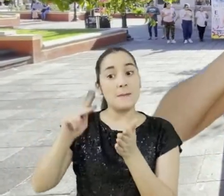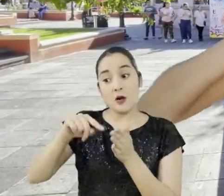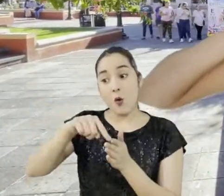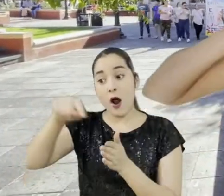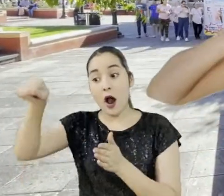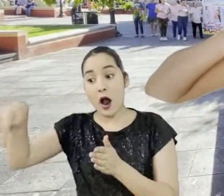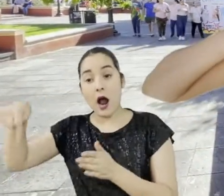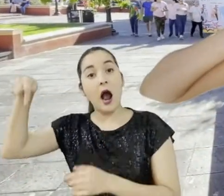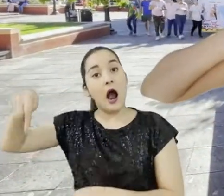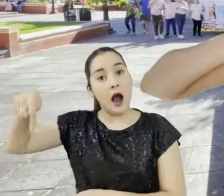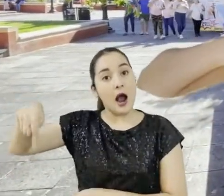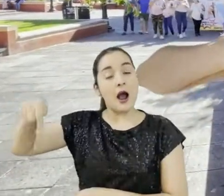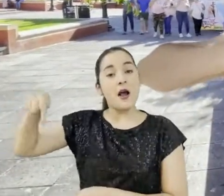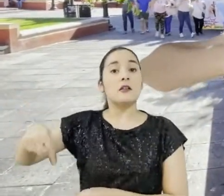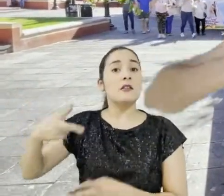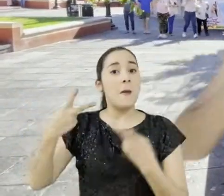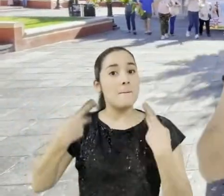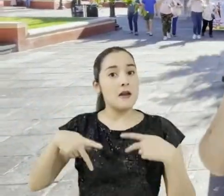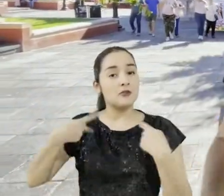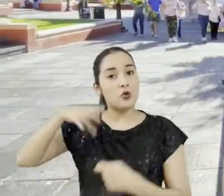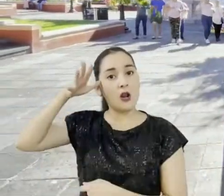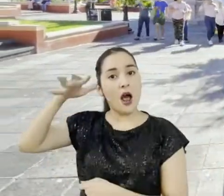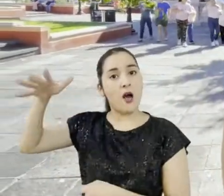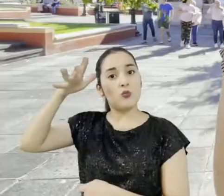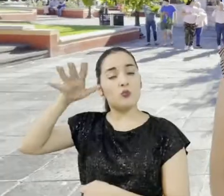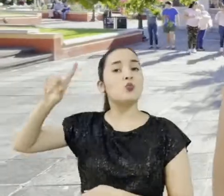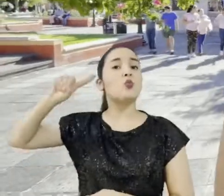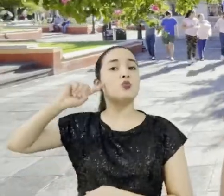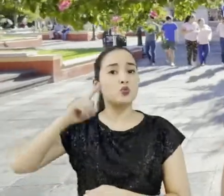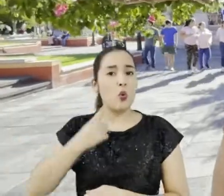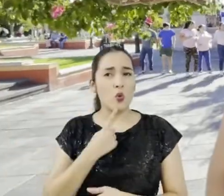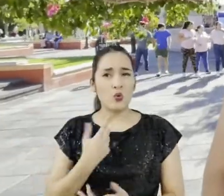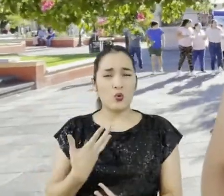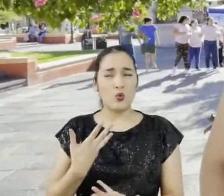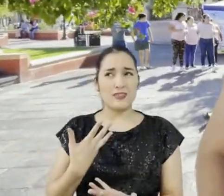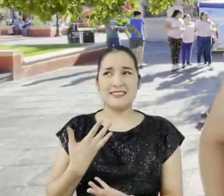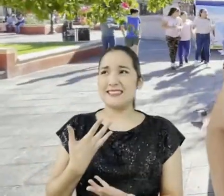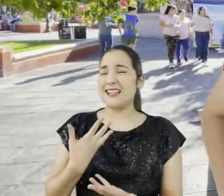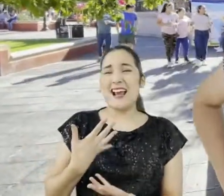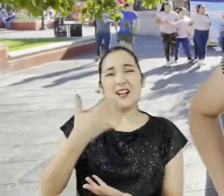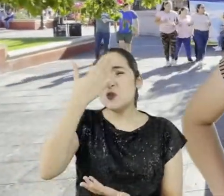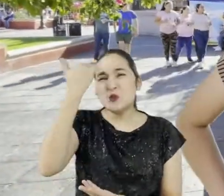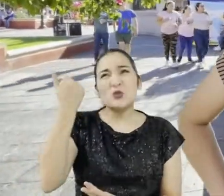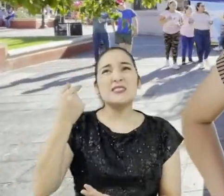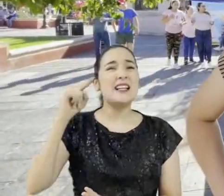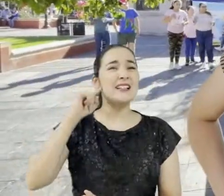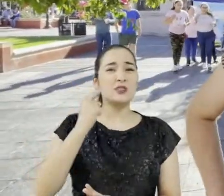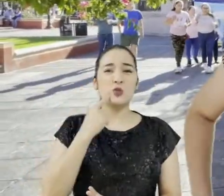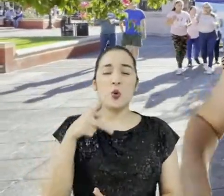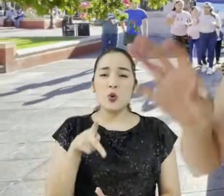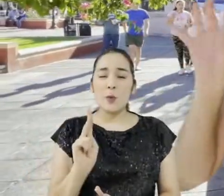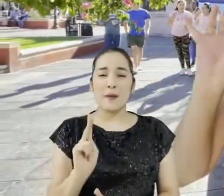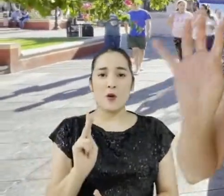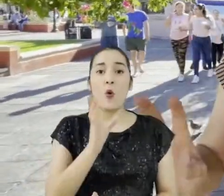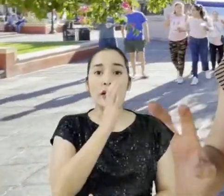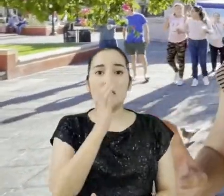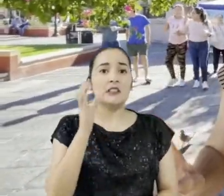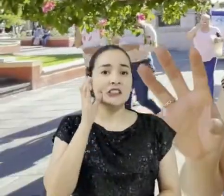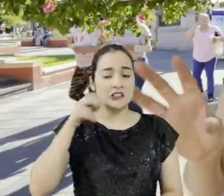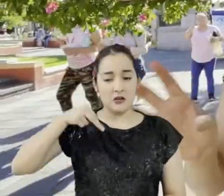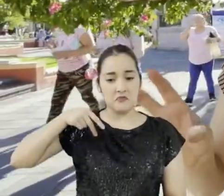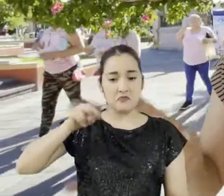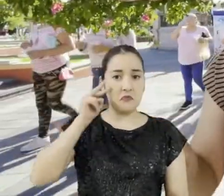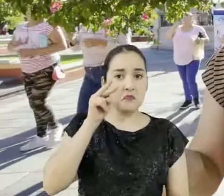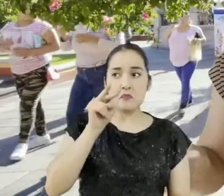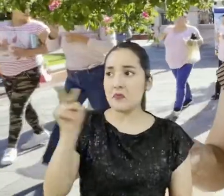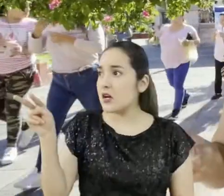sordo. Bueno, es que no sé, no supe bien si era sordo, pero Cristian lo mira. De